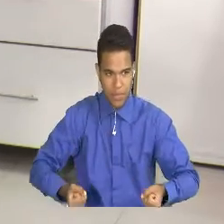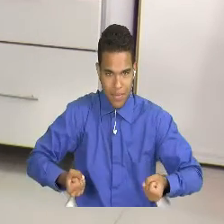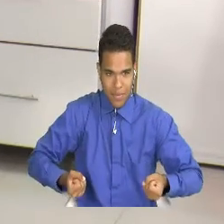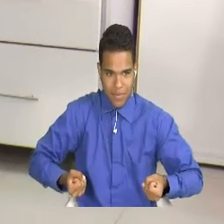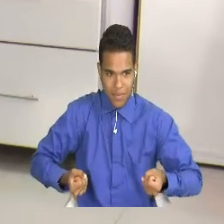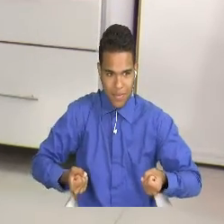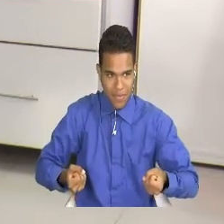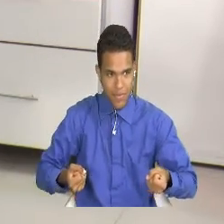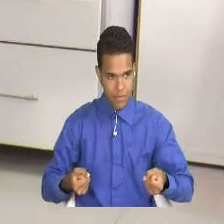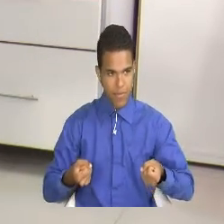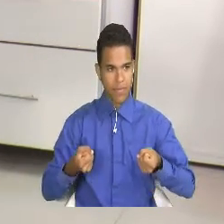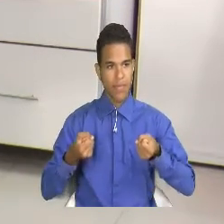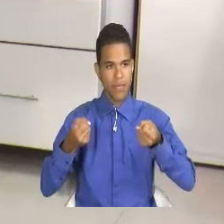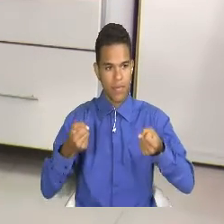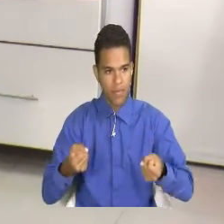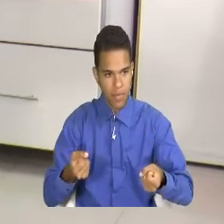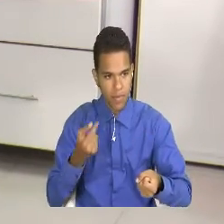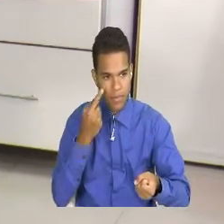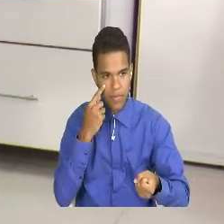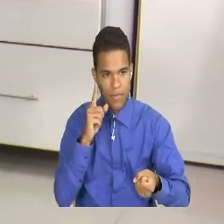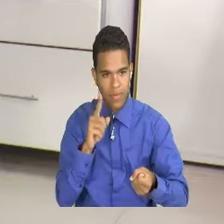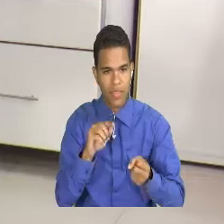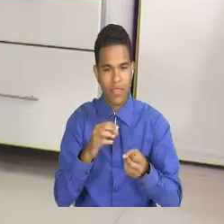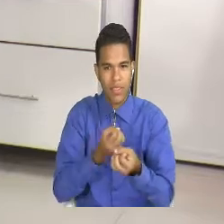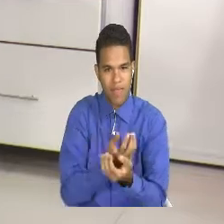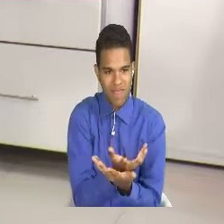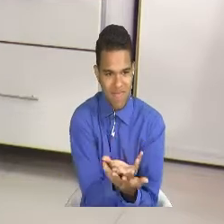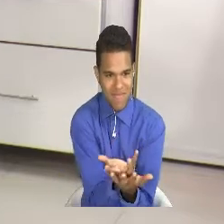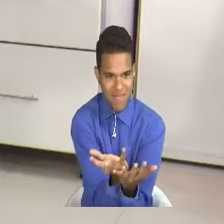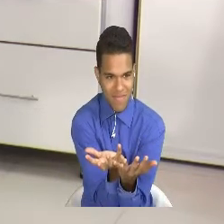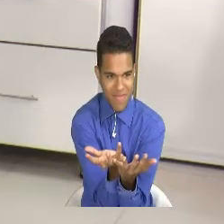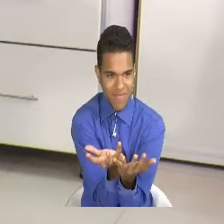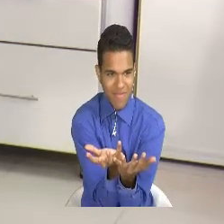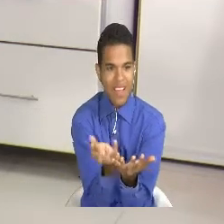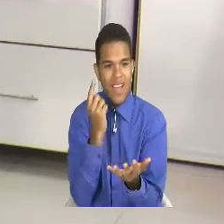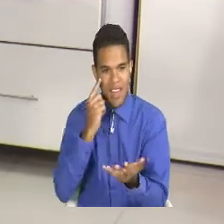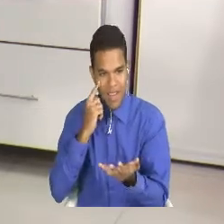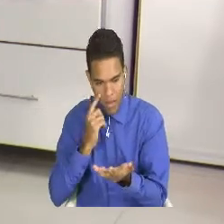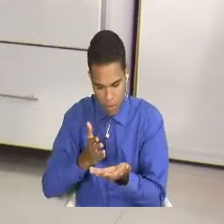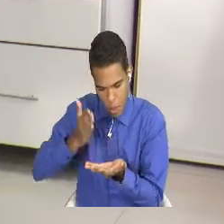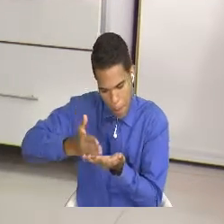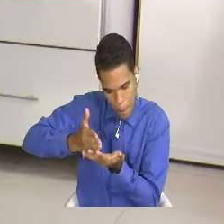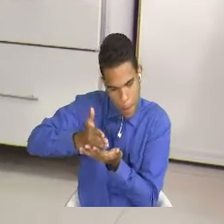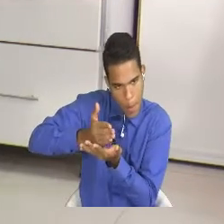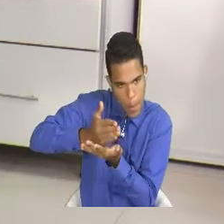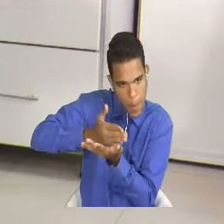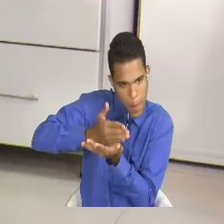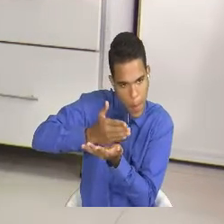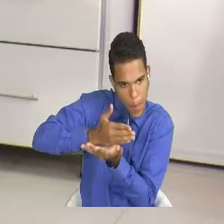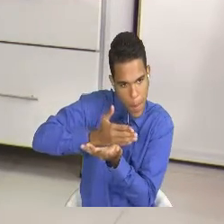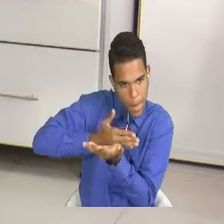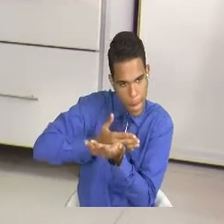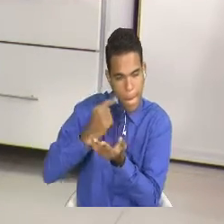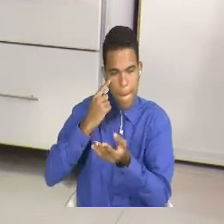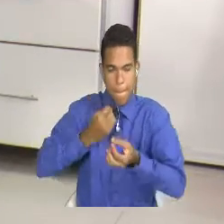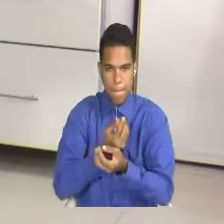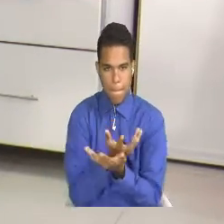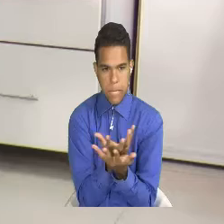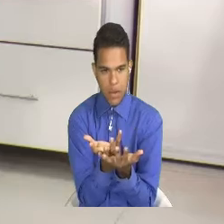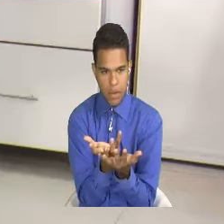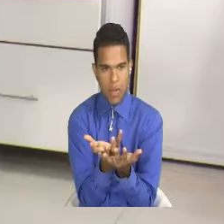Vale. Vamos a hacer un corte acá con las lechugas. Sí. Podemos hacer un montaje con